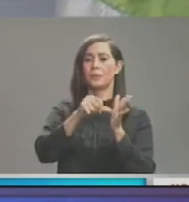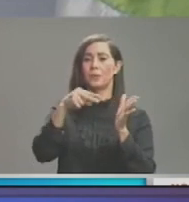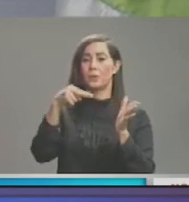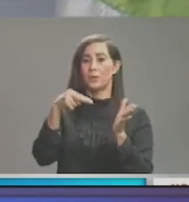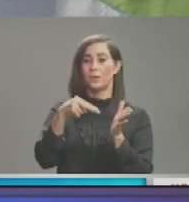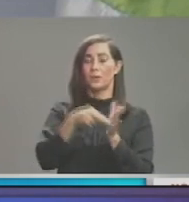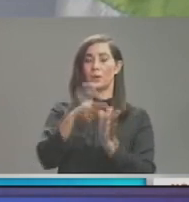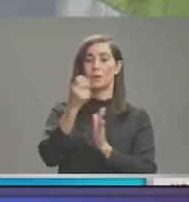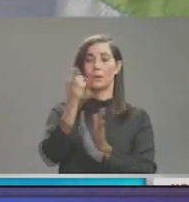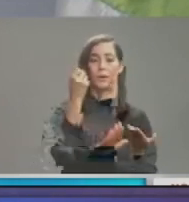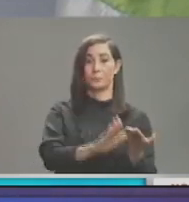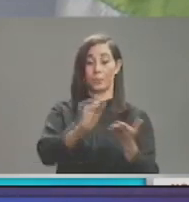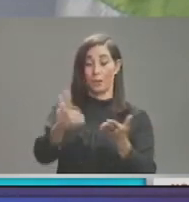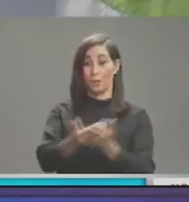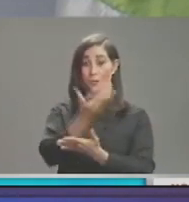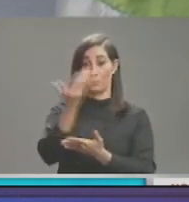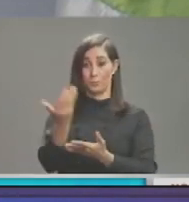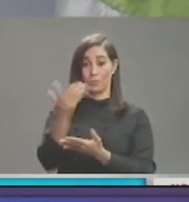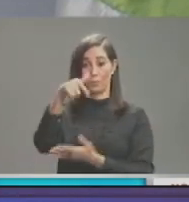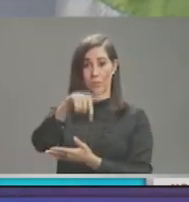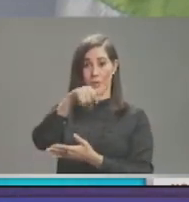un 11%.